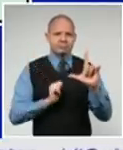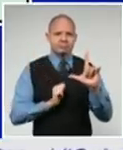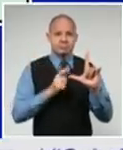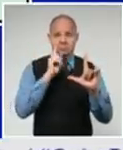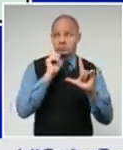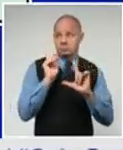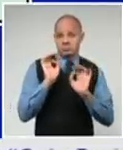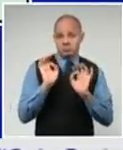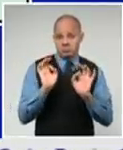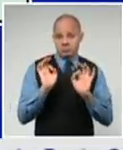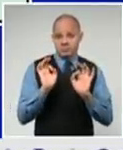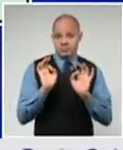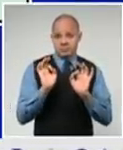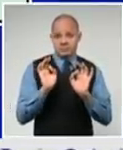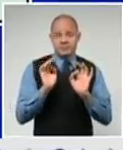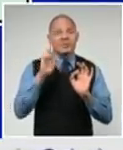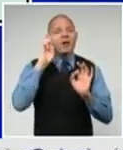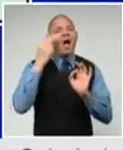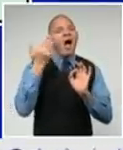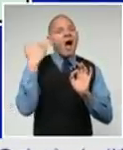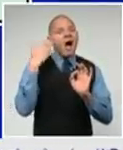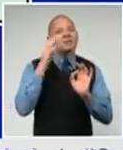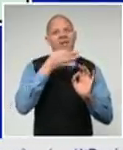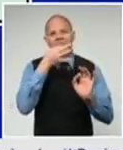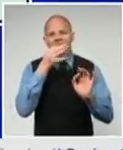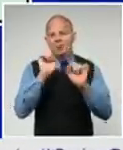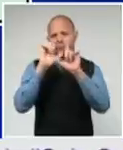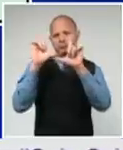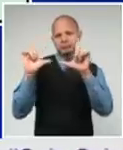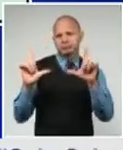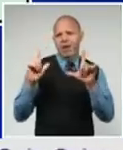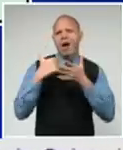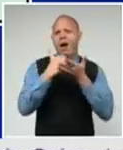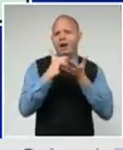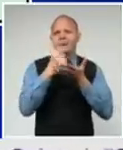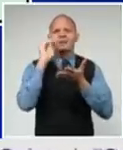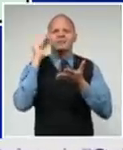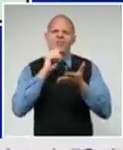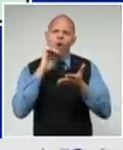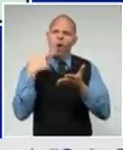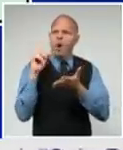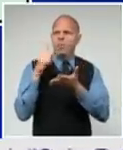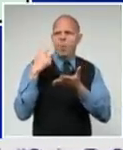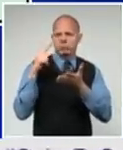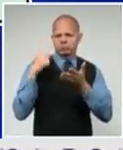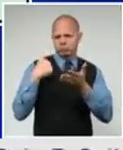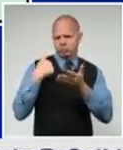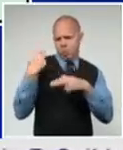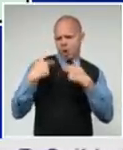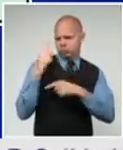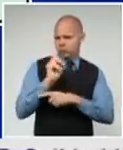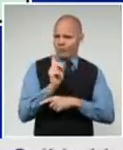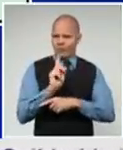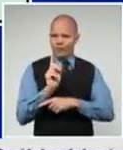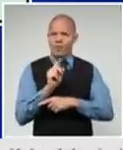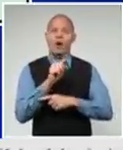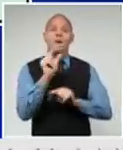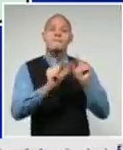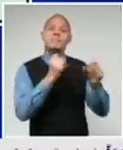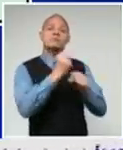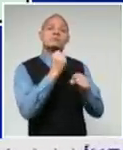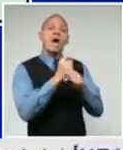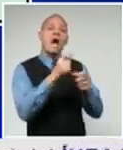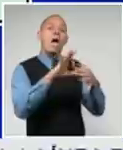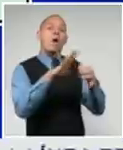tienen. Recuerdan que este mapa, que nos ayudan ahí los geógrafos todas las noches, pues antiguamente